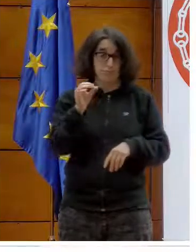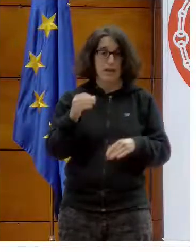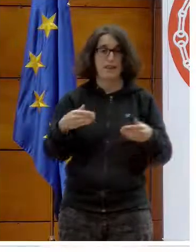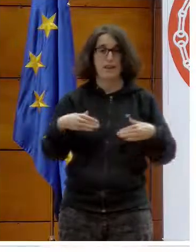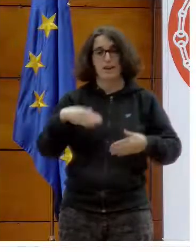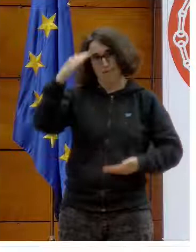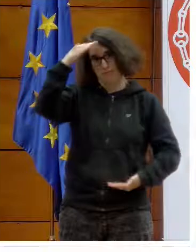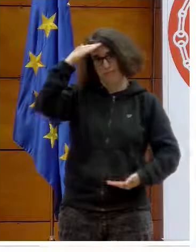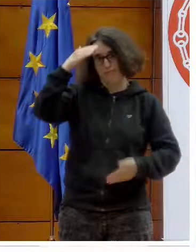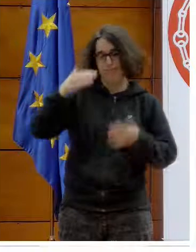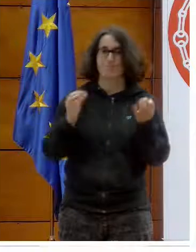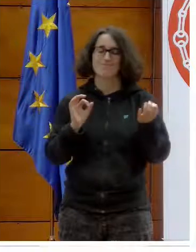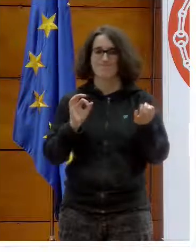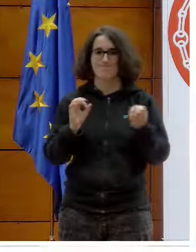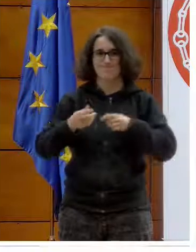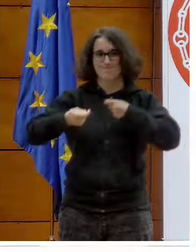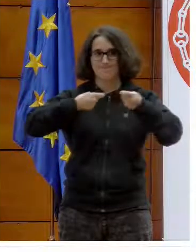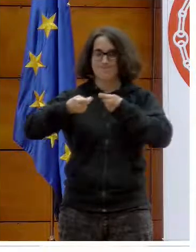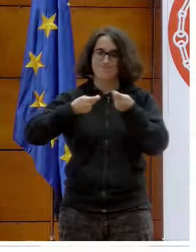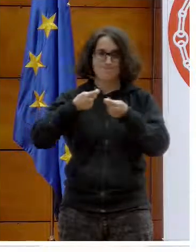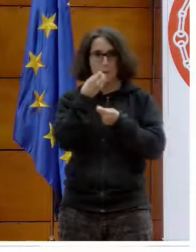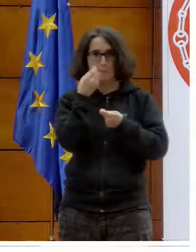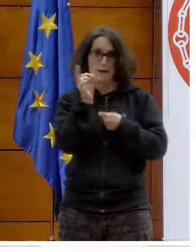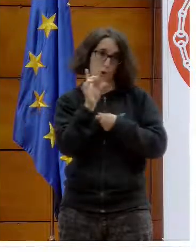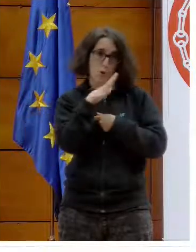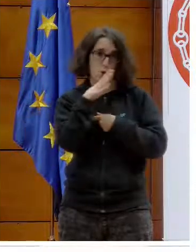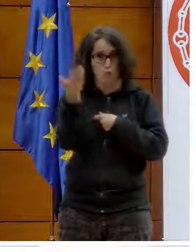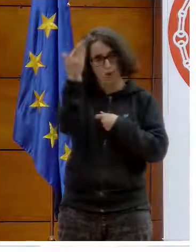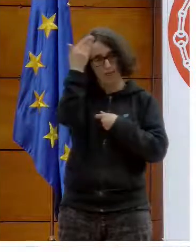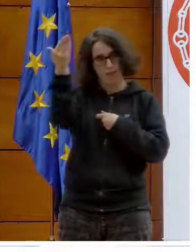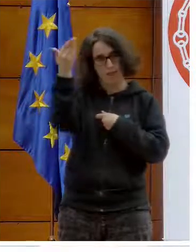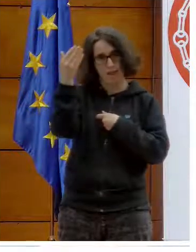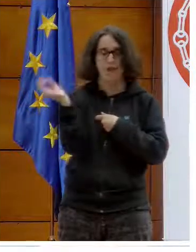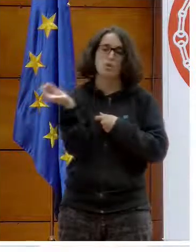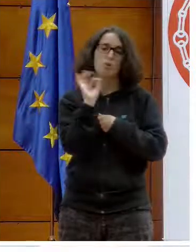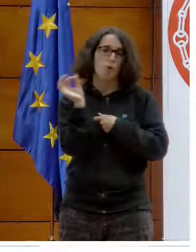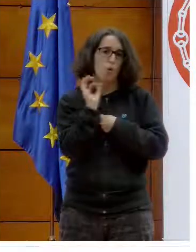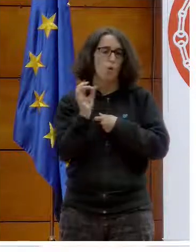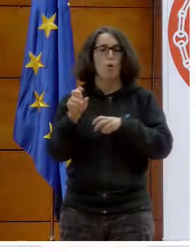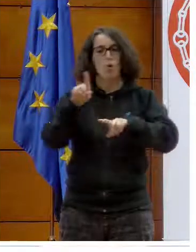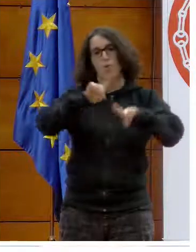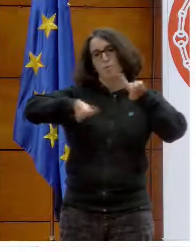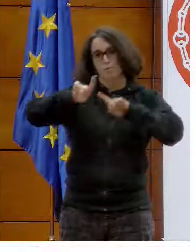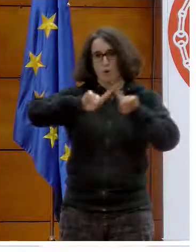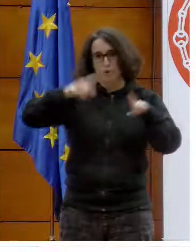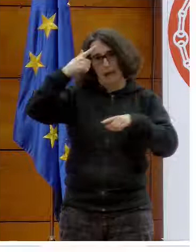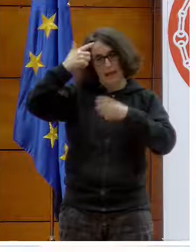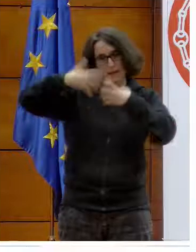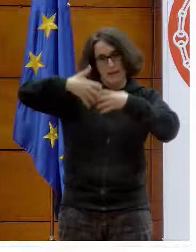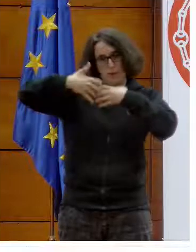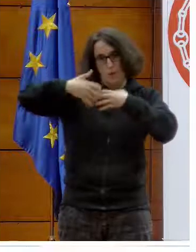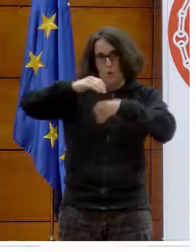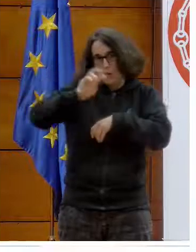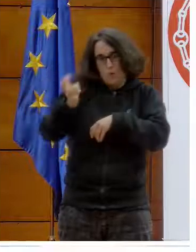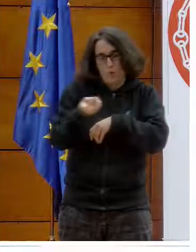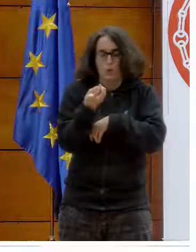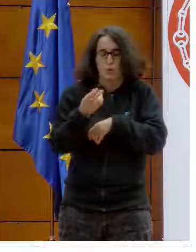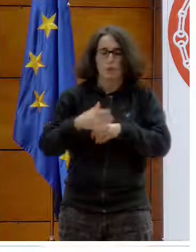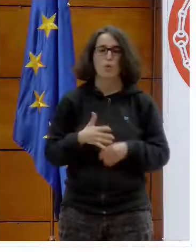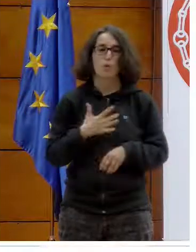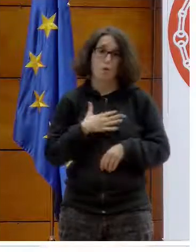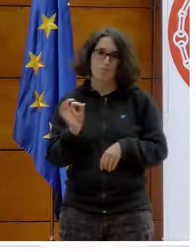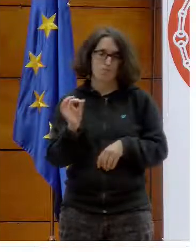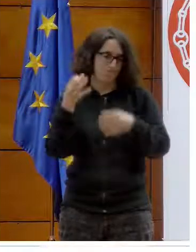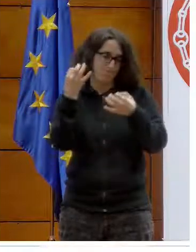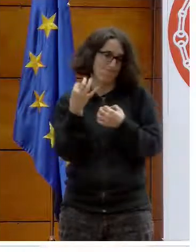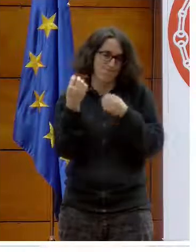superiores, como secuela del daño cerebral, por ejemplo, o de otras patologías neurológicas, que en determinados casos pues, pueden ser excluyentes de